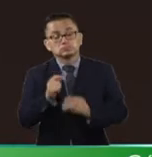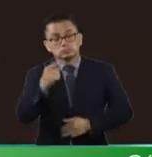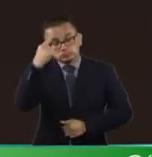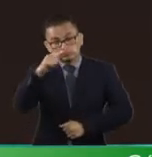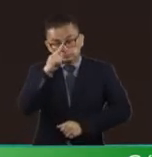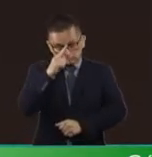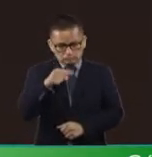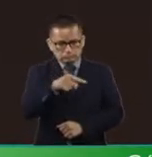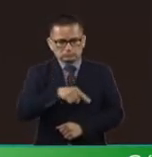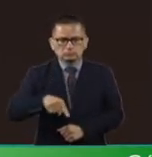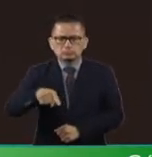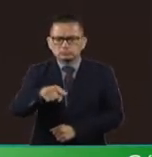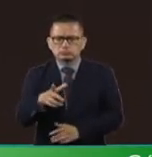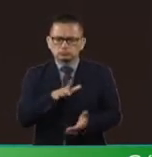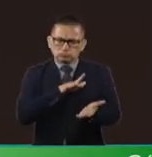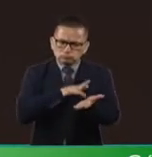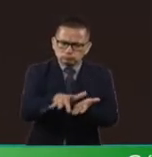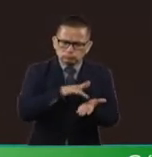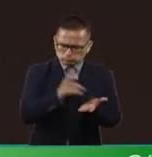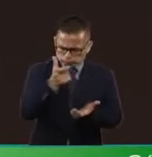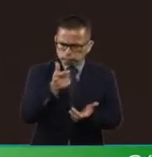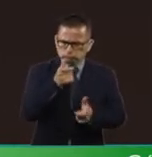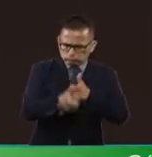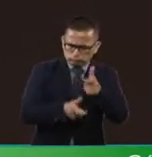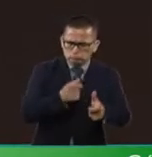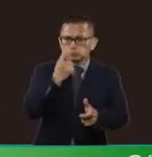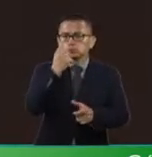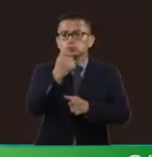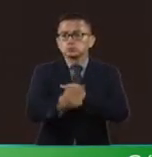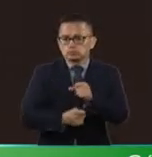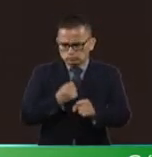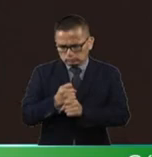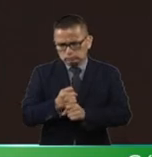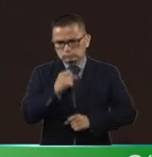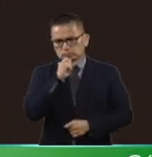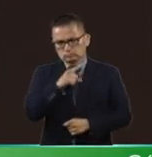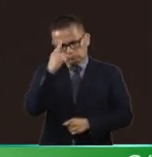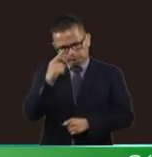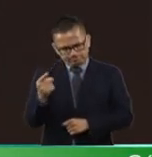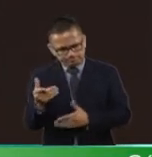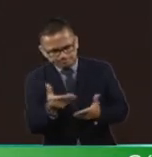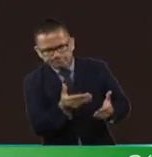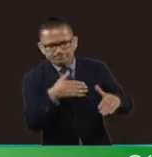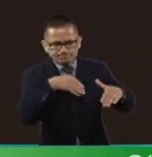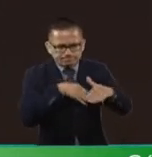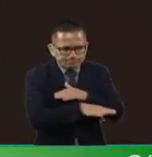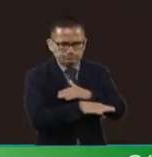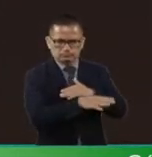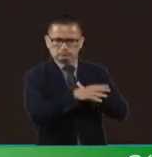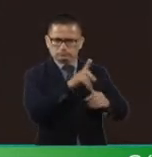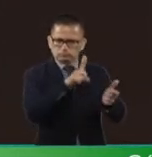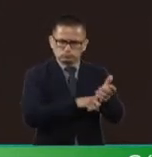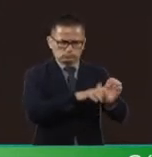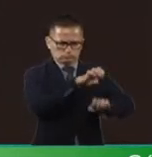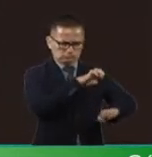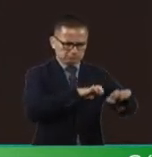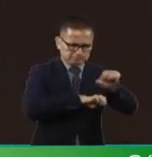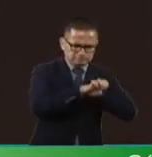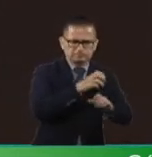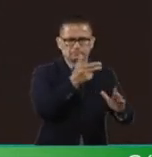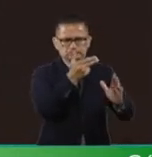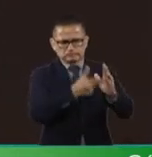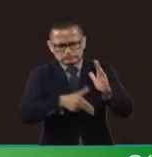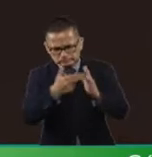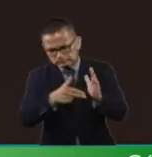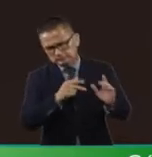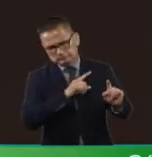durante un año, sino también abrir la puerta a una capacitación efectiva en empresas, talleres e instituciones que les